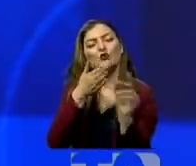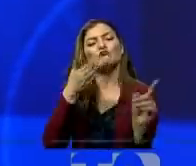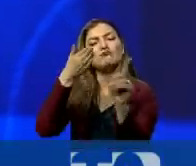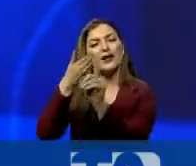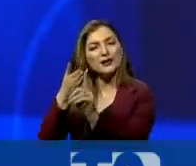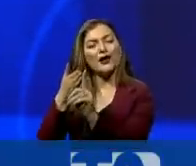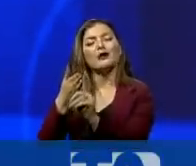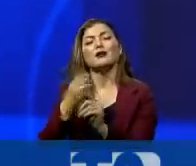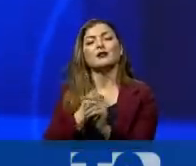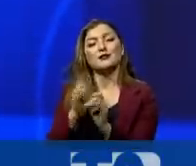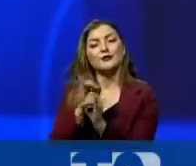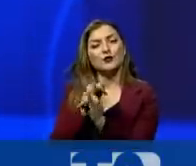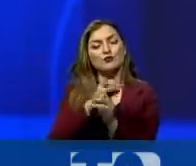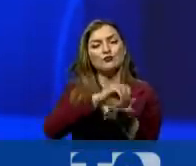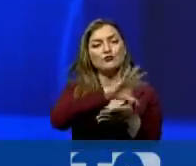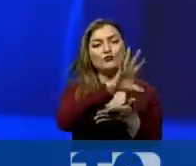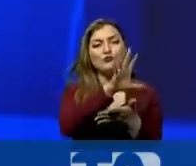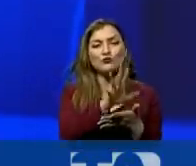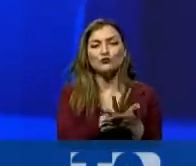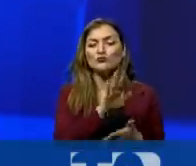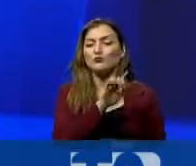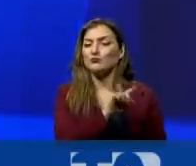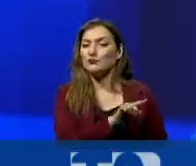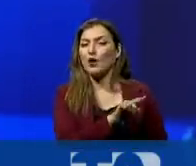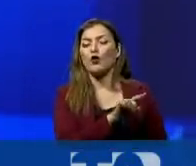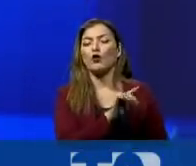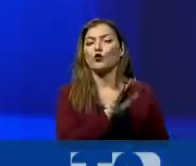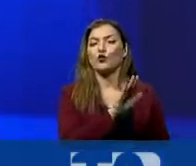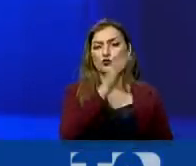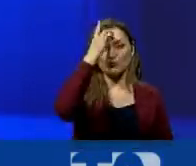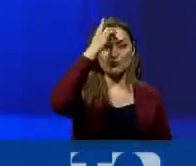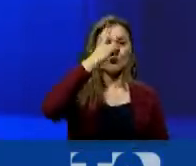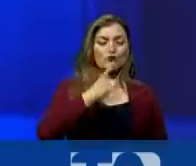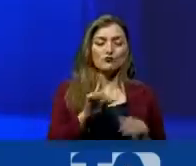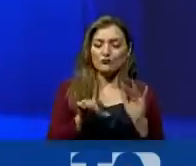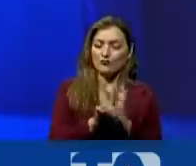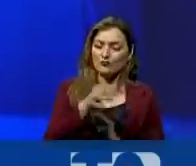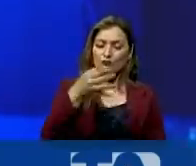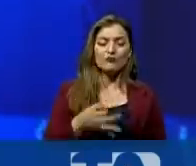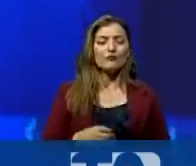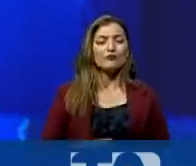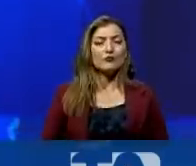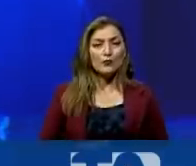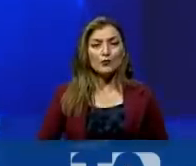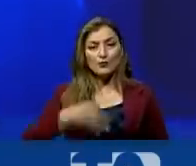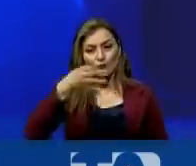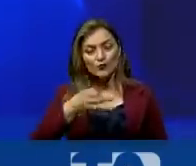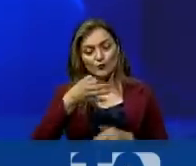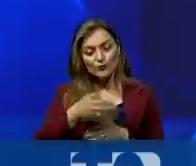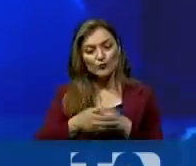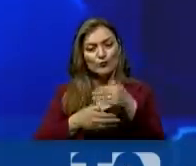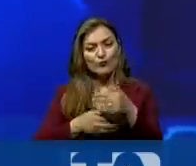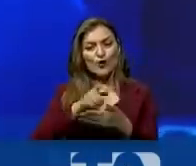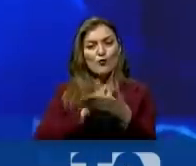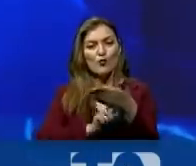institución de la asamblea nacional en márquez sus decisiones dentro de la ley y que cumpla con los procedimientos